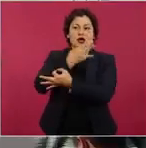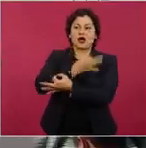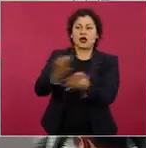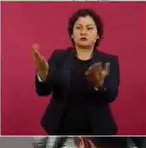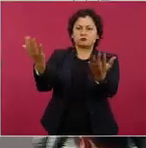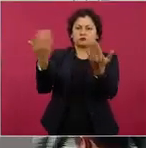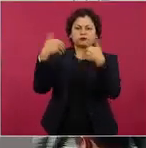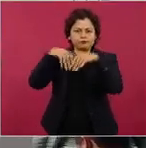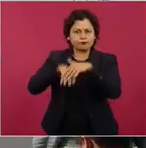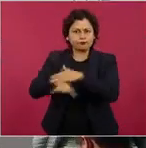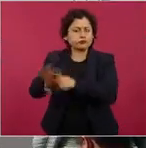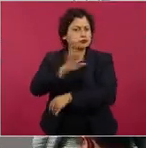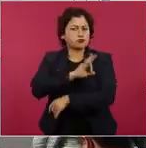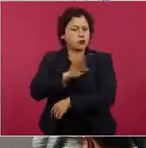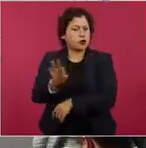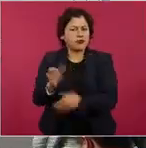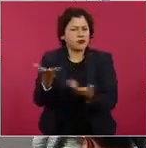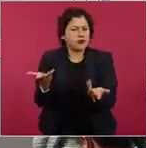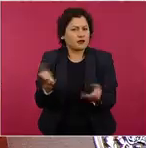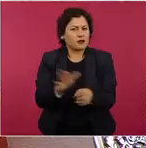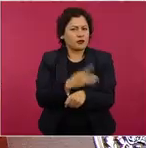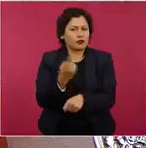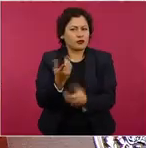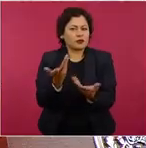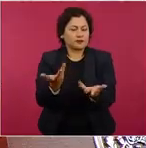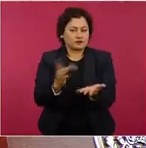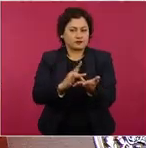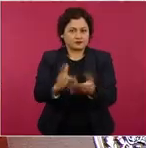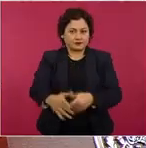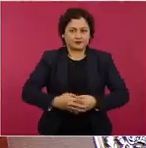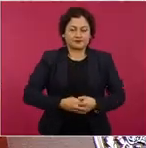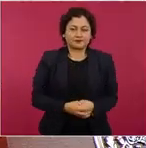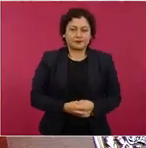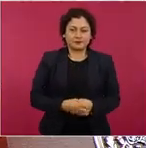Bueno, hoy tenemos una reunión.